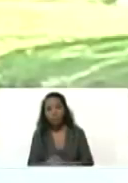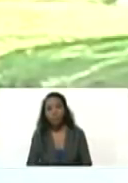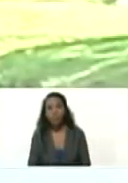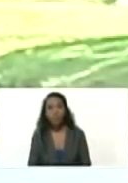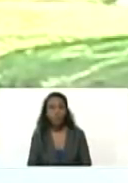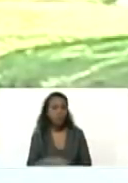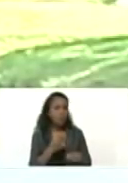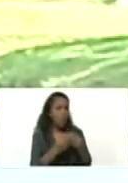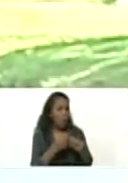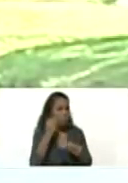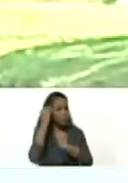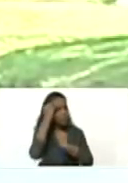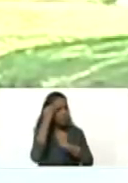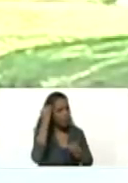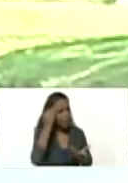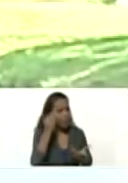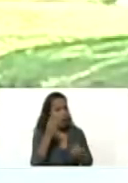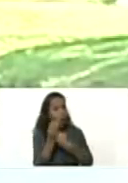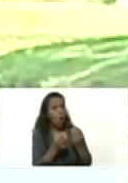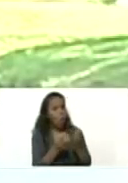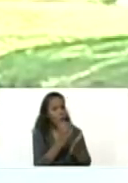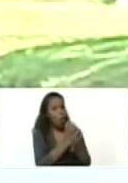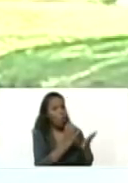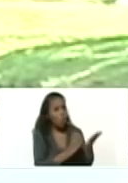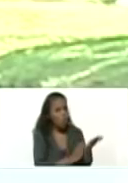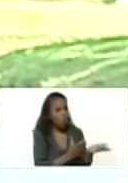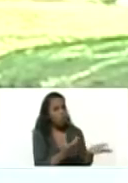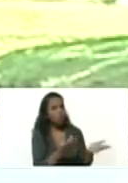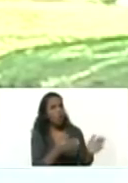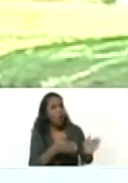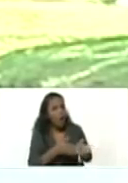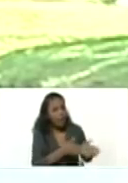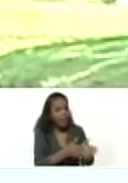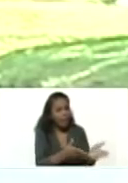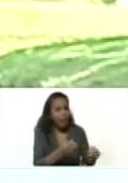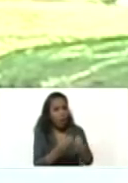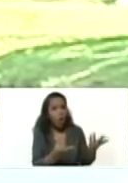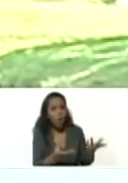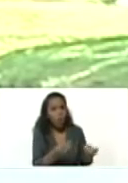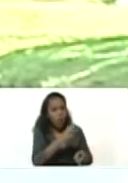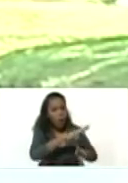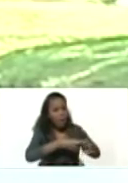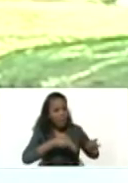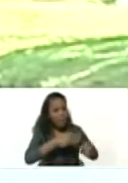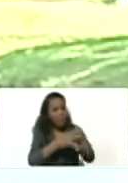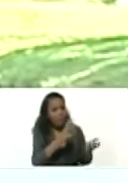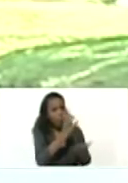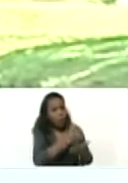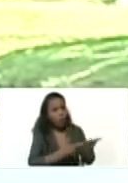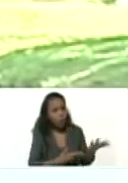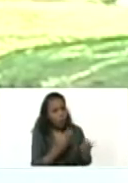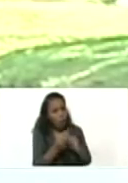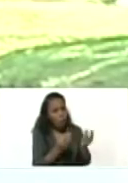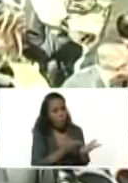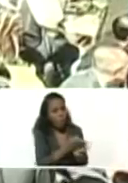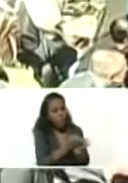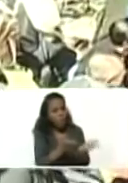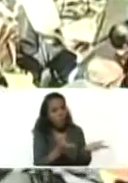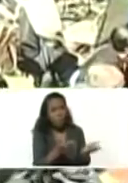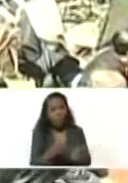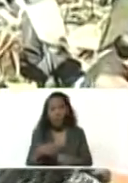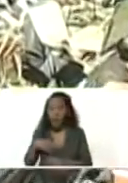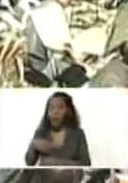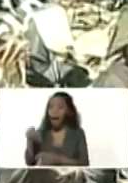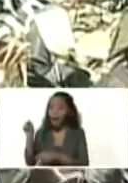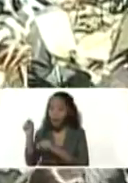los cursos, las carreras, los contenidos curriculares? ¿Qué han avanzado en ese sentido, si me pudieras comentar? El contenido curricular de